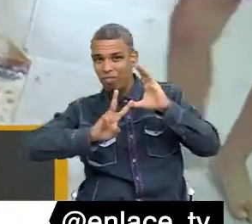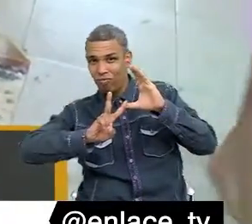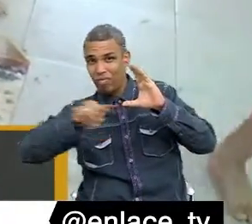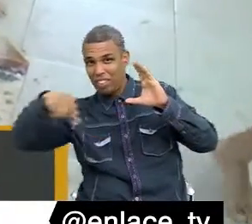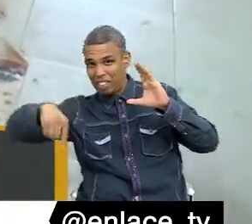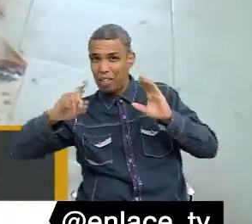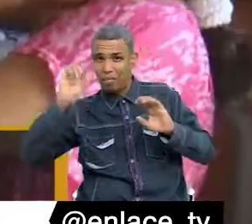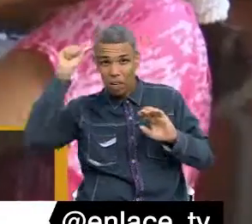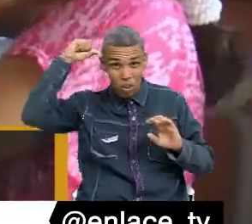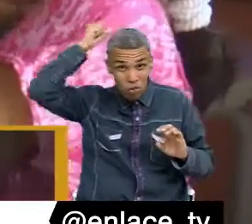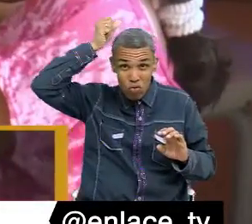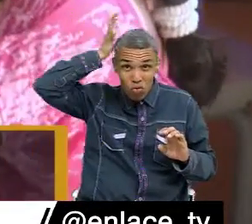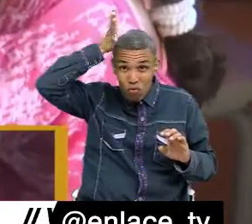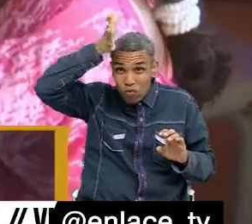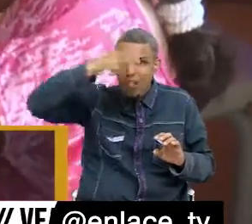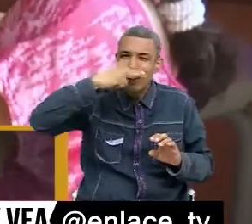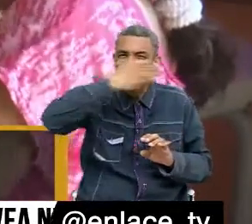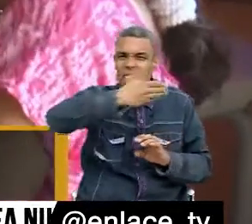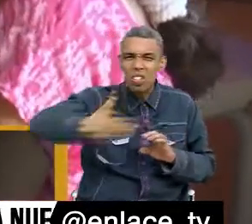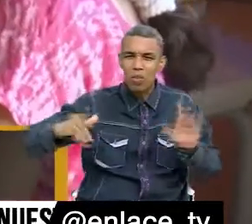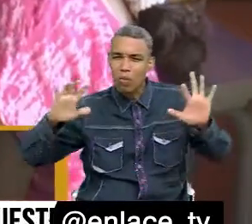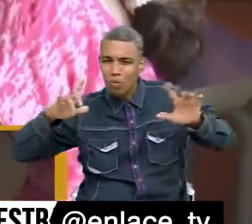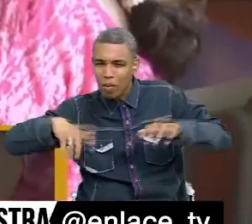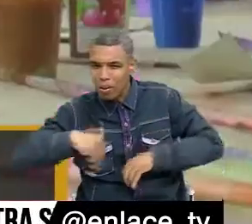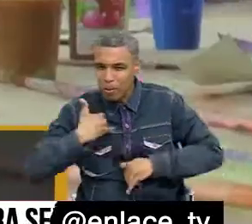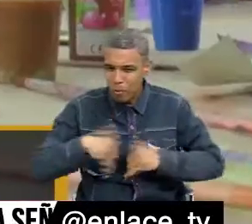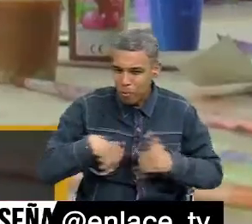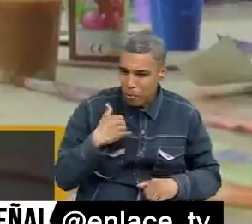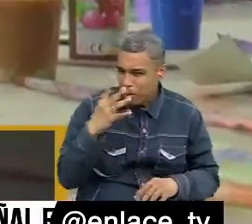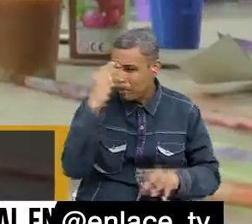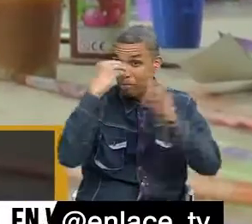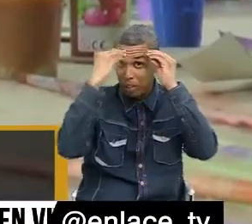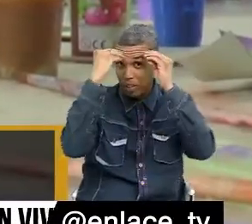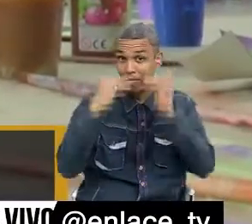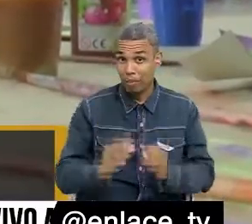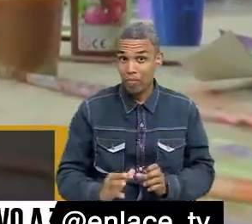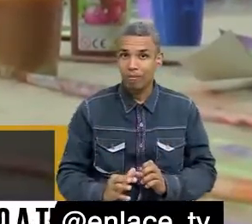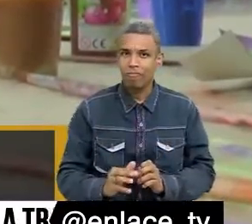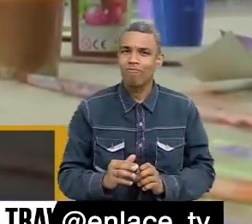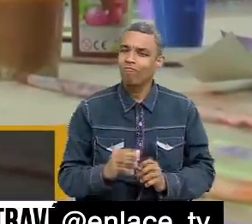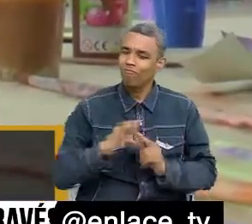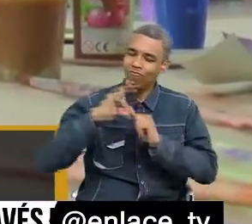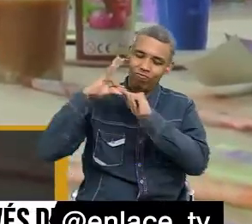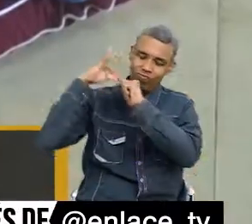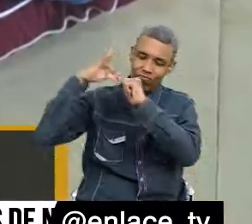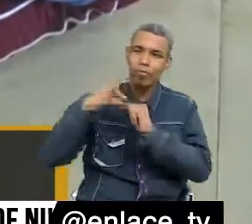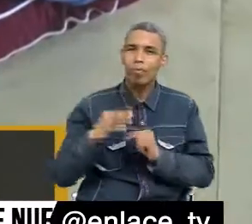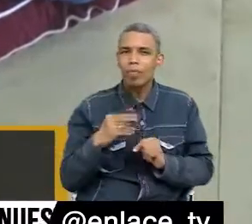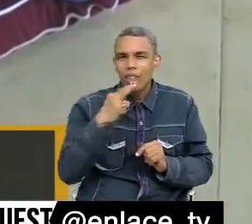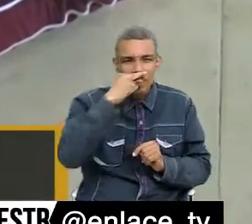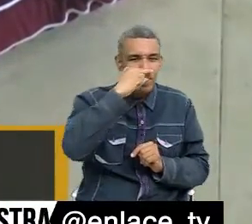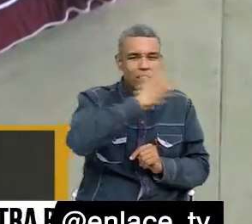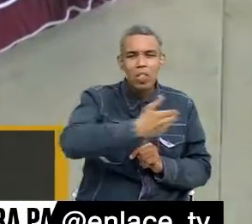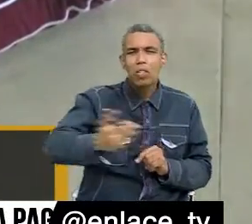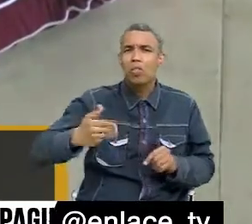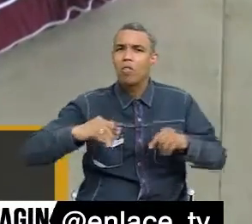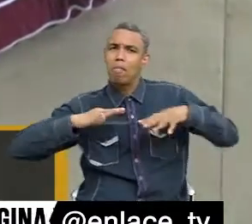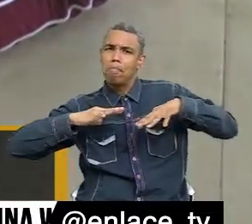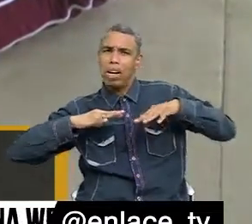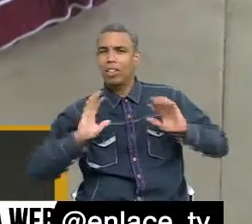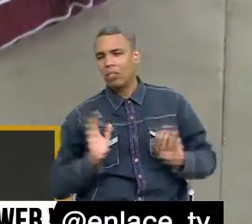5 de Barranca Bermeja. Aquí se desarrolla una actividad muy especial, Vacacionando Ando, pero una actividad